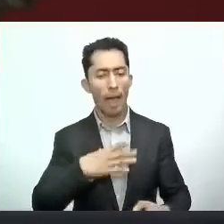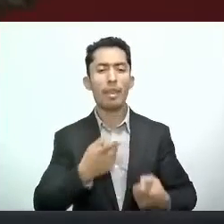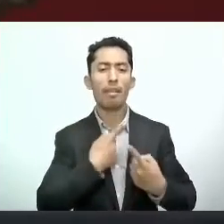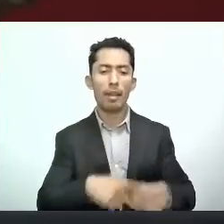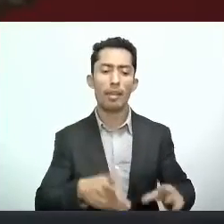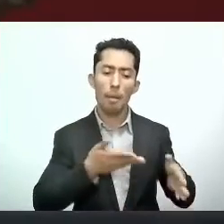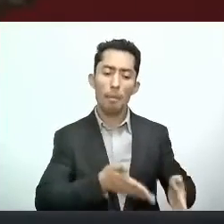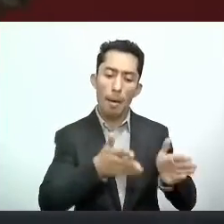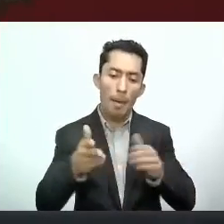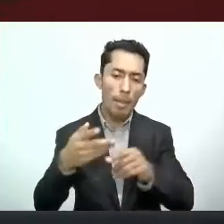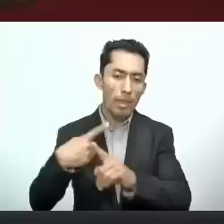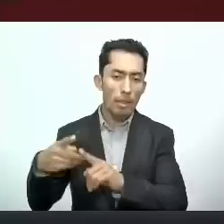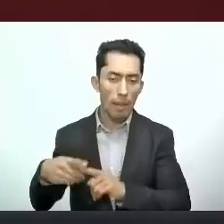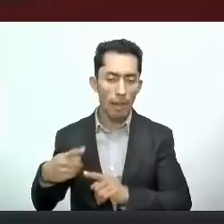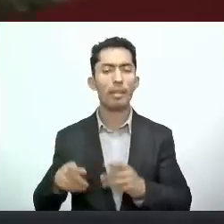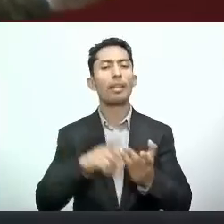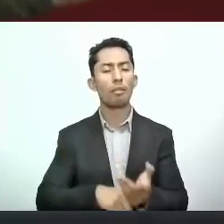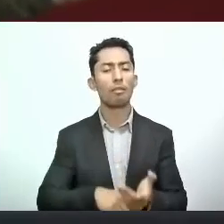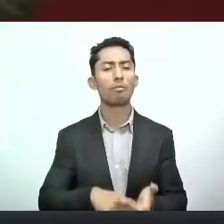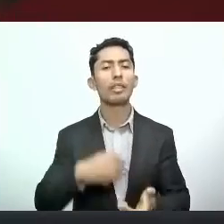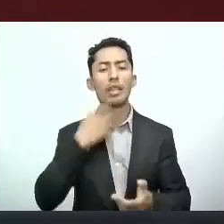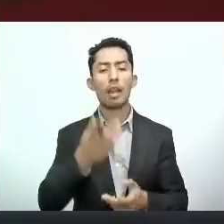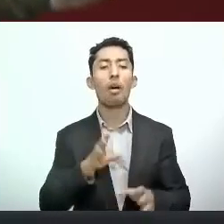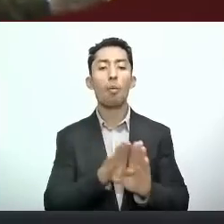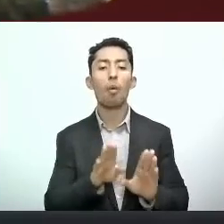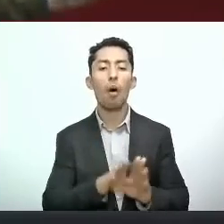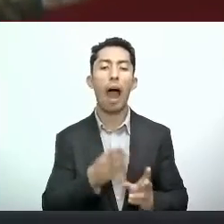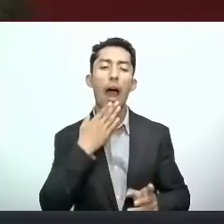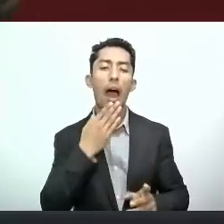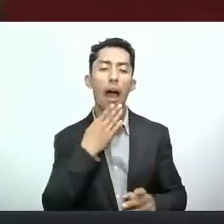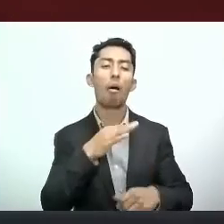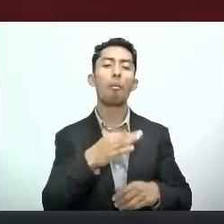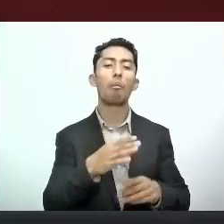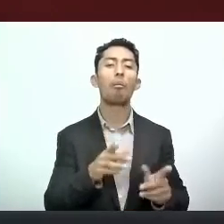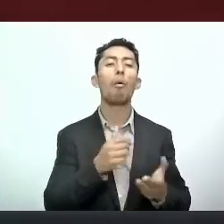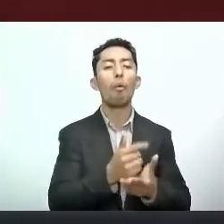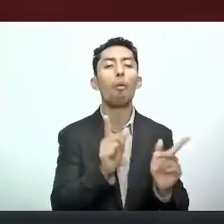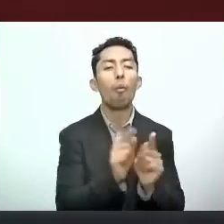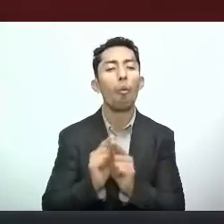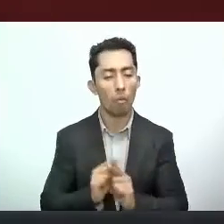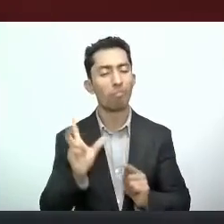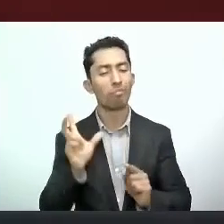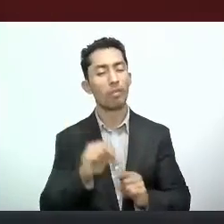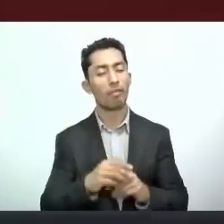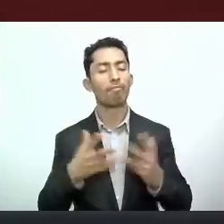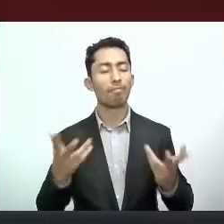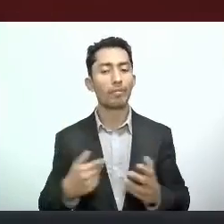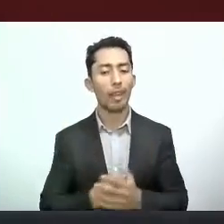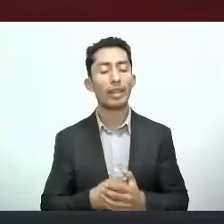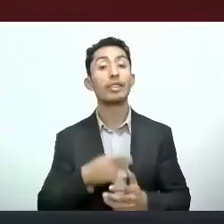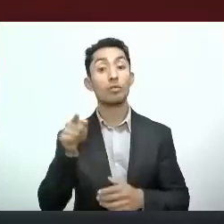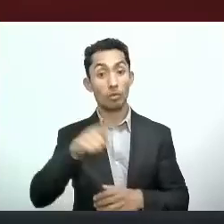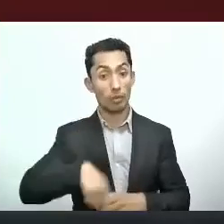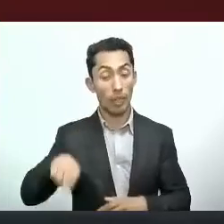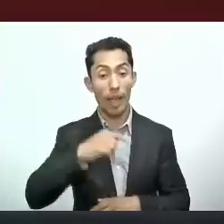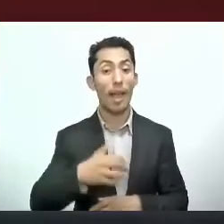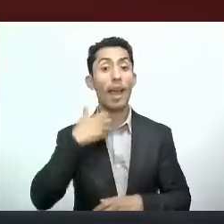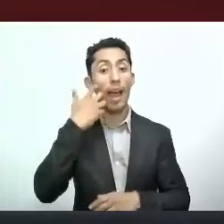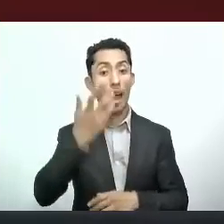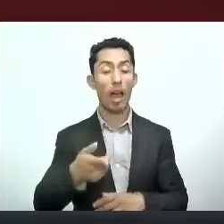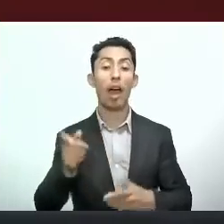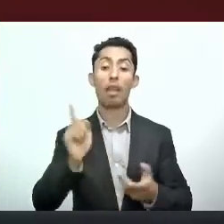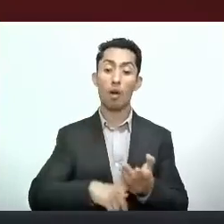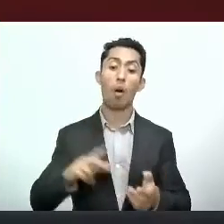caminos, digamos, como que parchan políticamente ciertos problemas. Entonces, si queremos que el Poder Judicial